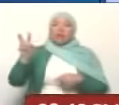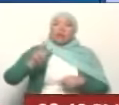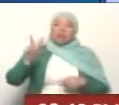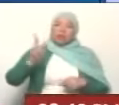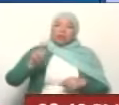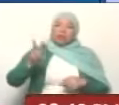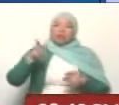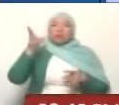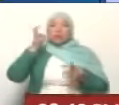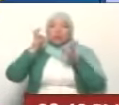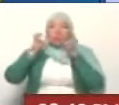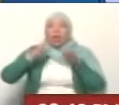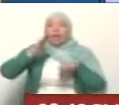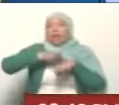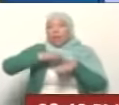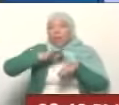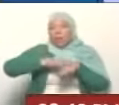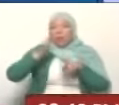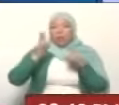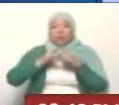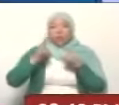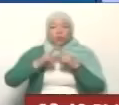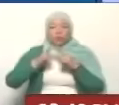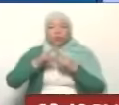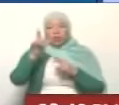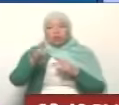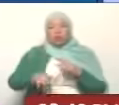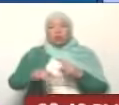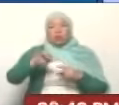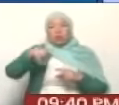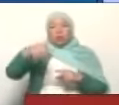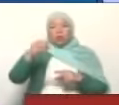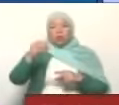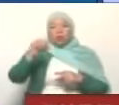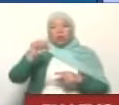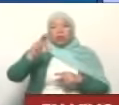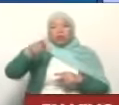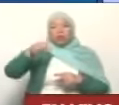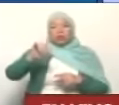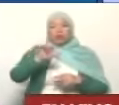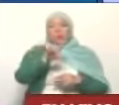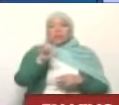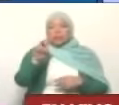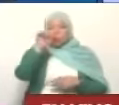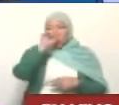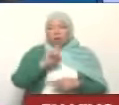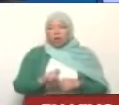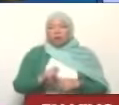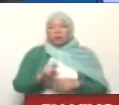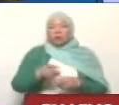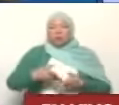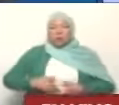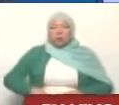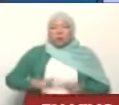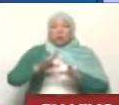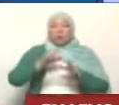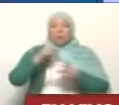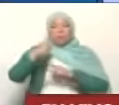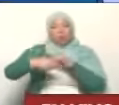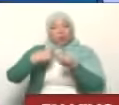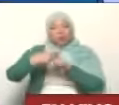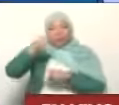Venezuela. Vamos a llamarlos para que usted los conozca. Joángel Tobar, Joavit, de 32 años de edad, nacido en Puerto